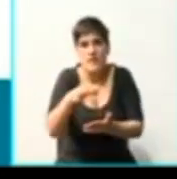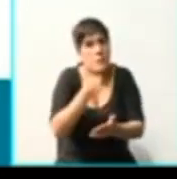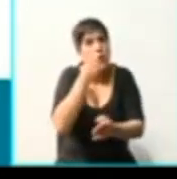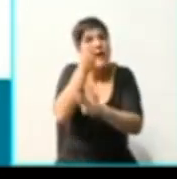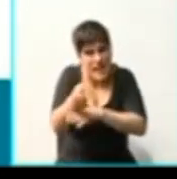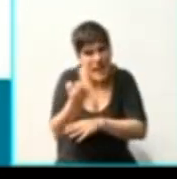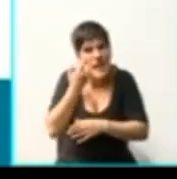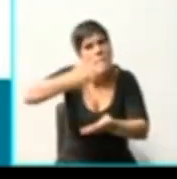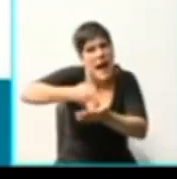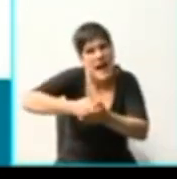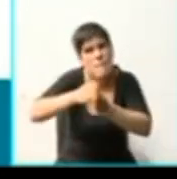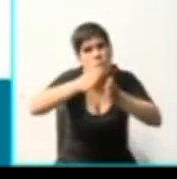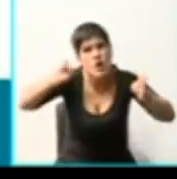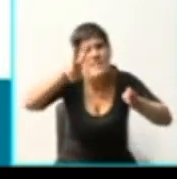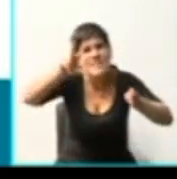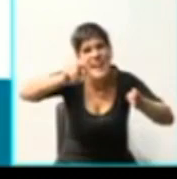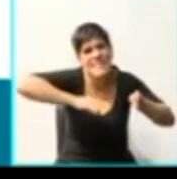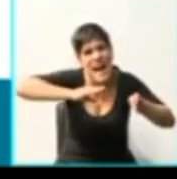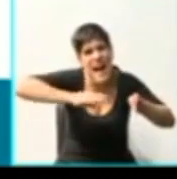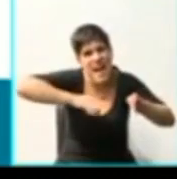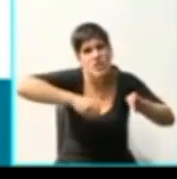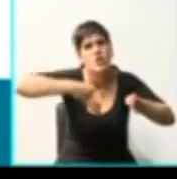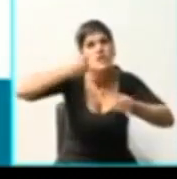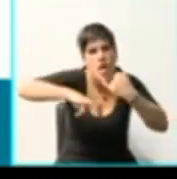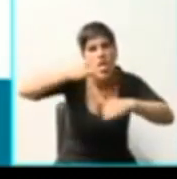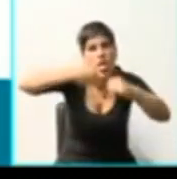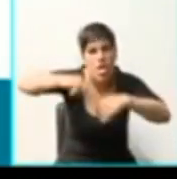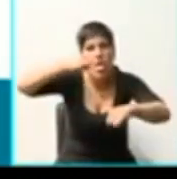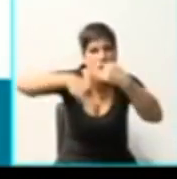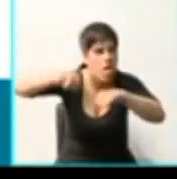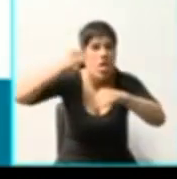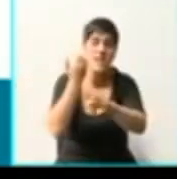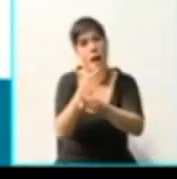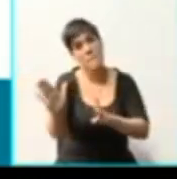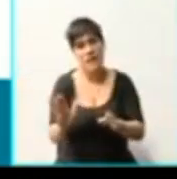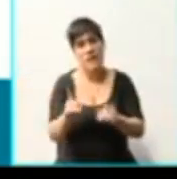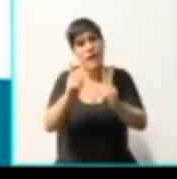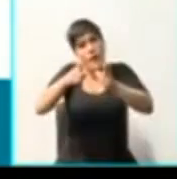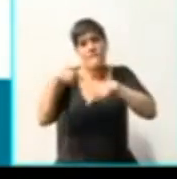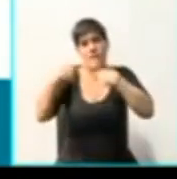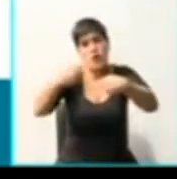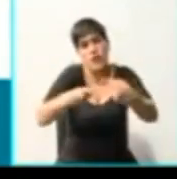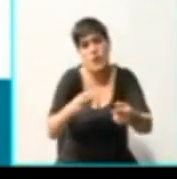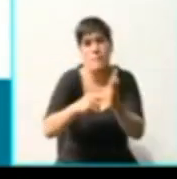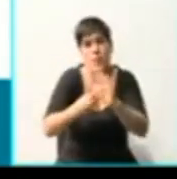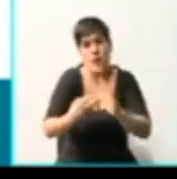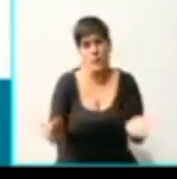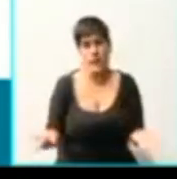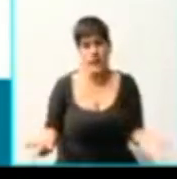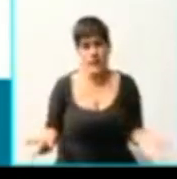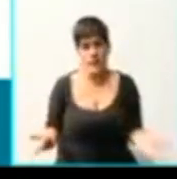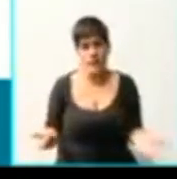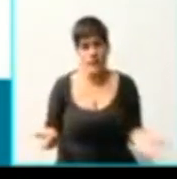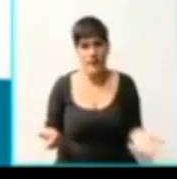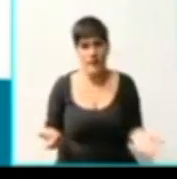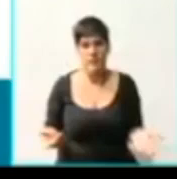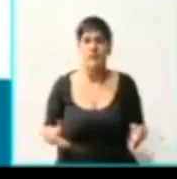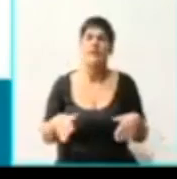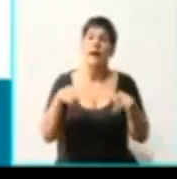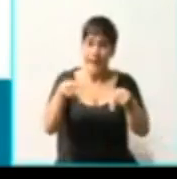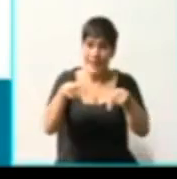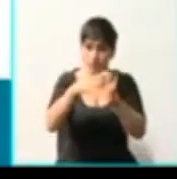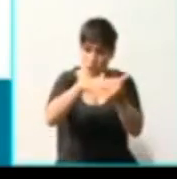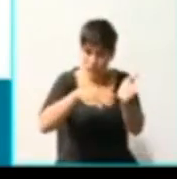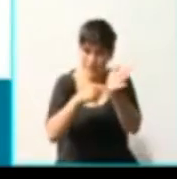de 30 años. Y además no son suficientes para resolver todo el problema habitacional del barrio. Esta